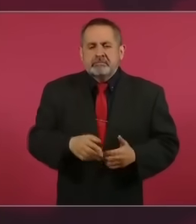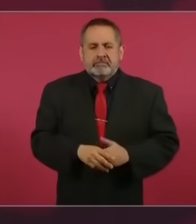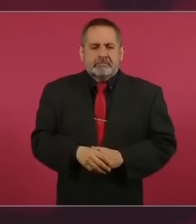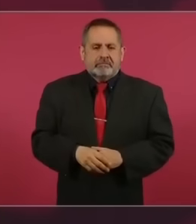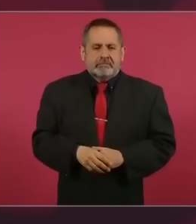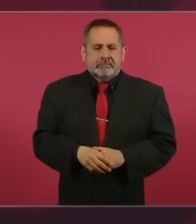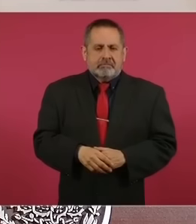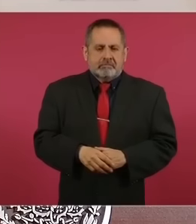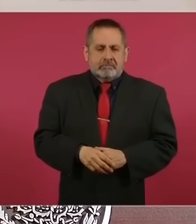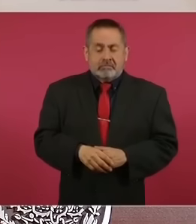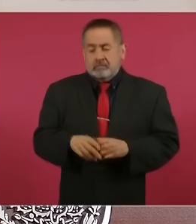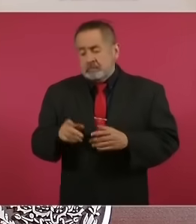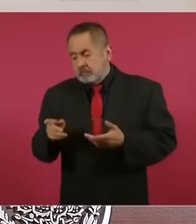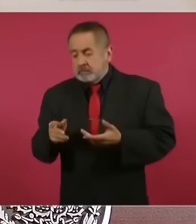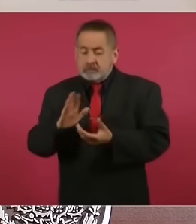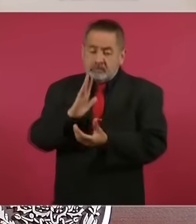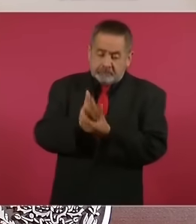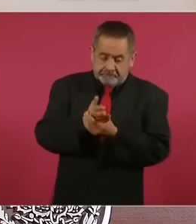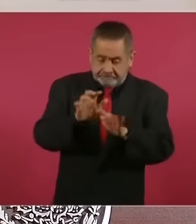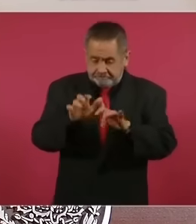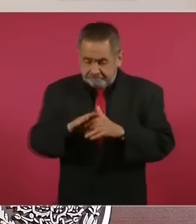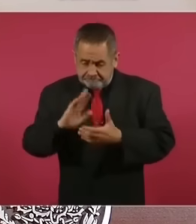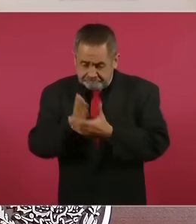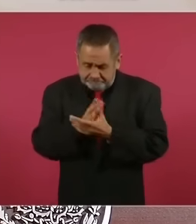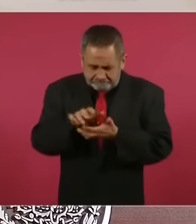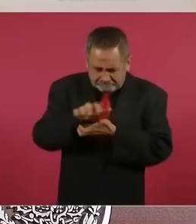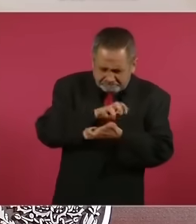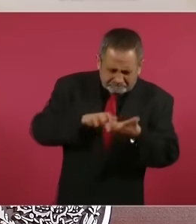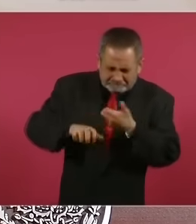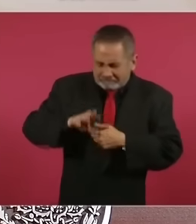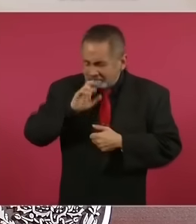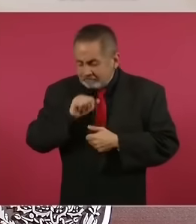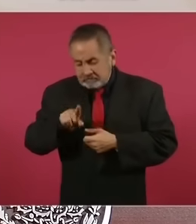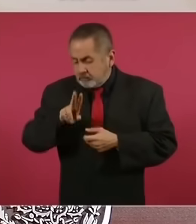Que no se integraron bien las